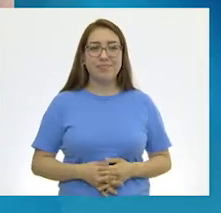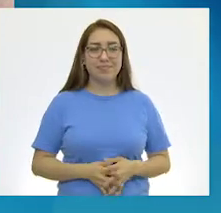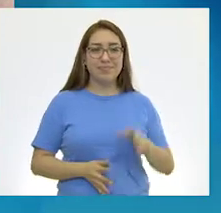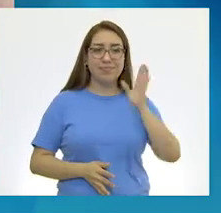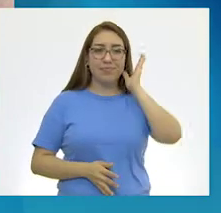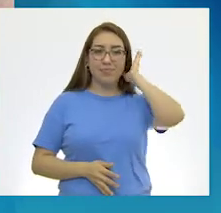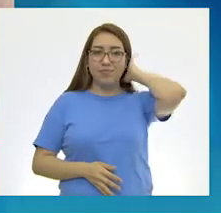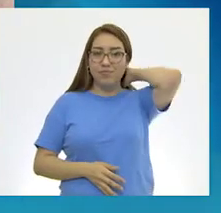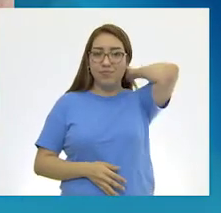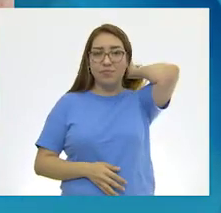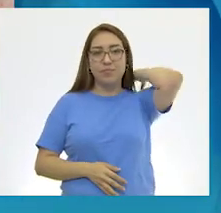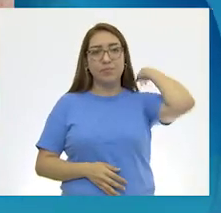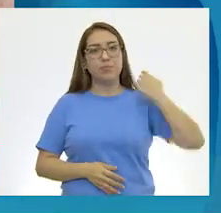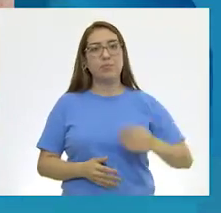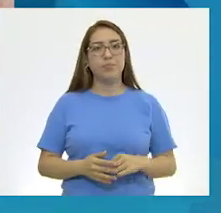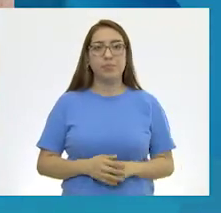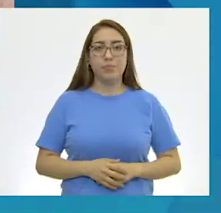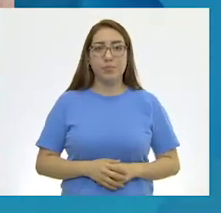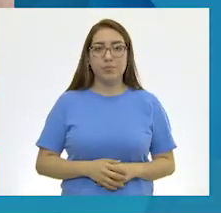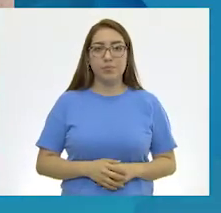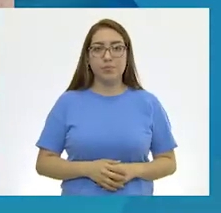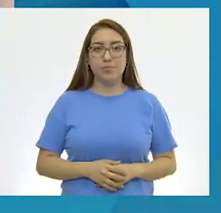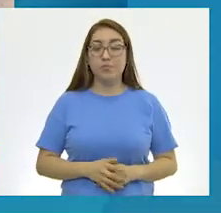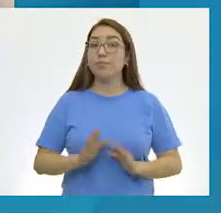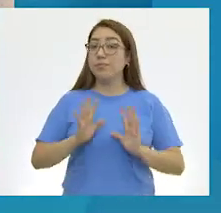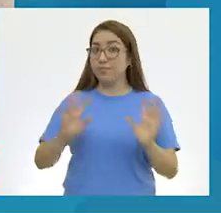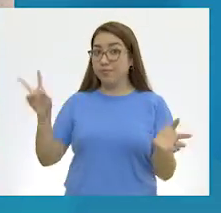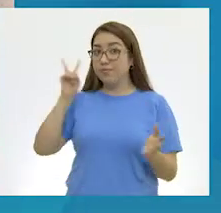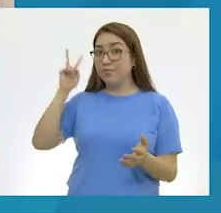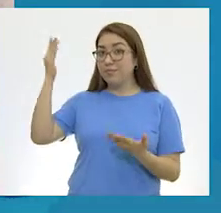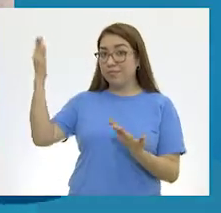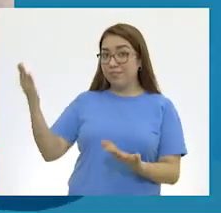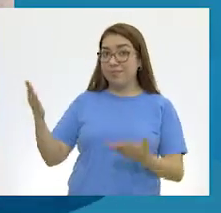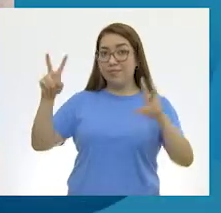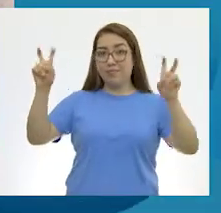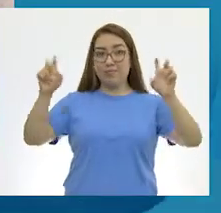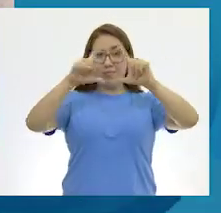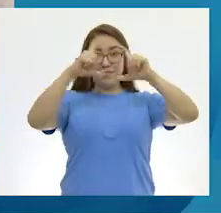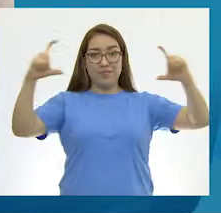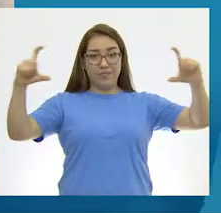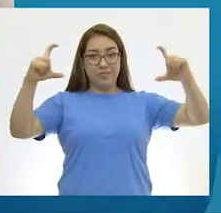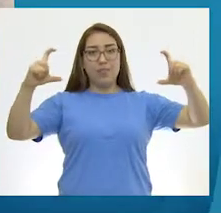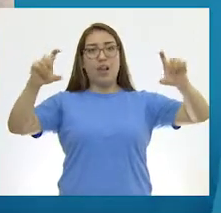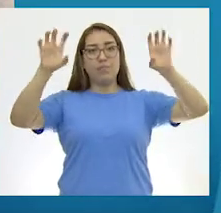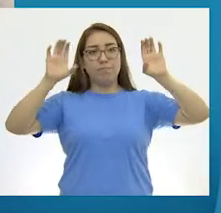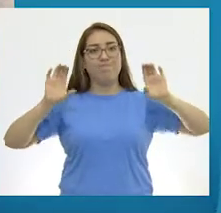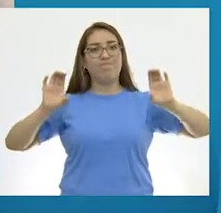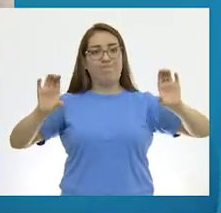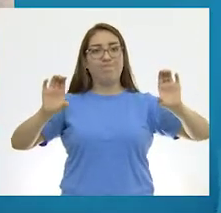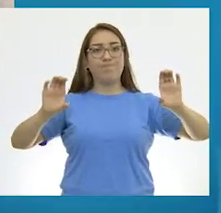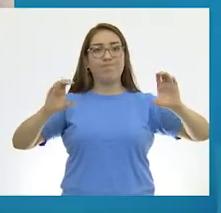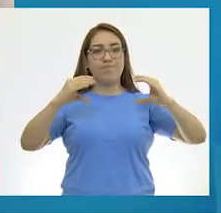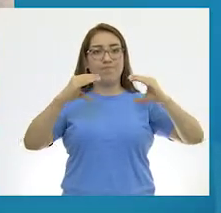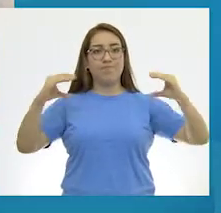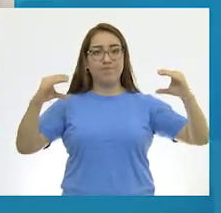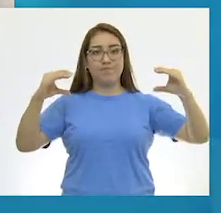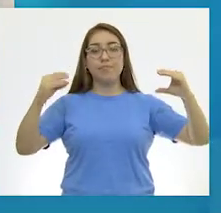Más detenidamente. Muy bien. Sí. Ajá. Idea principal, ¿verdad, Raulito? Sí, idea principal.